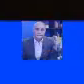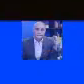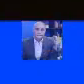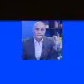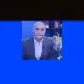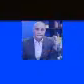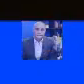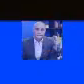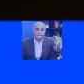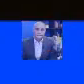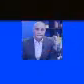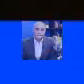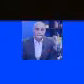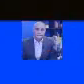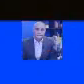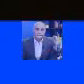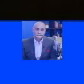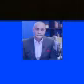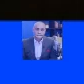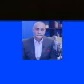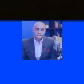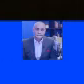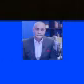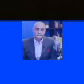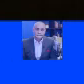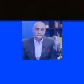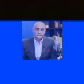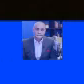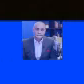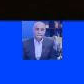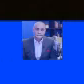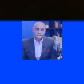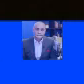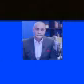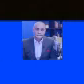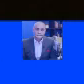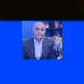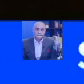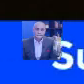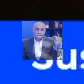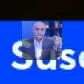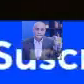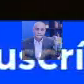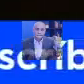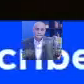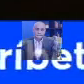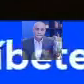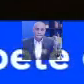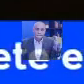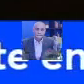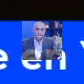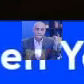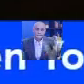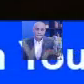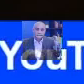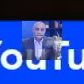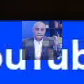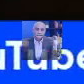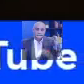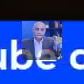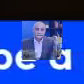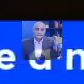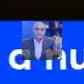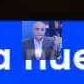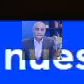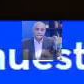Correcto, Vicente. Te mando un abrazote. Buenas noches desde Chihuahua. Me lo cambiaron. Esto está más chamaco. Ya, me corté el